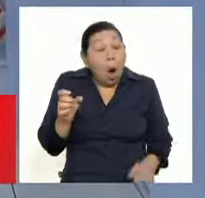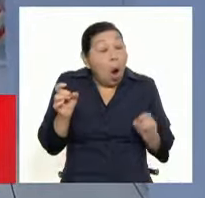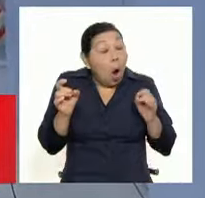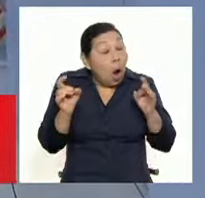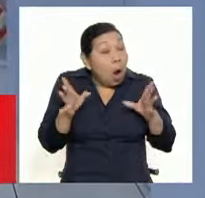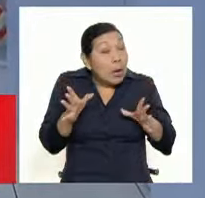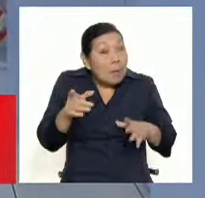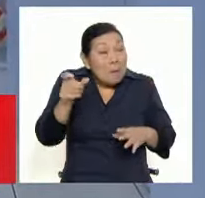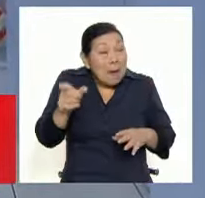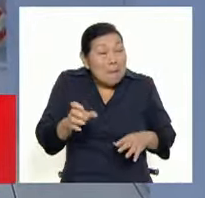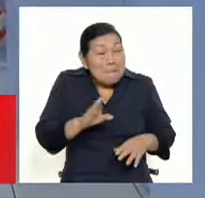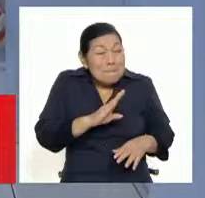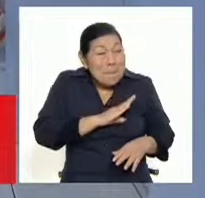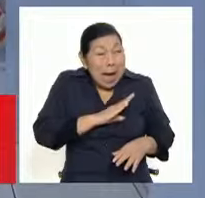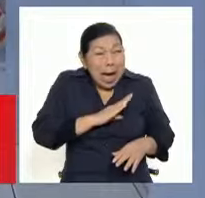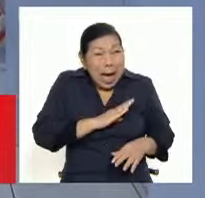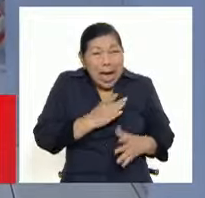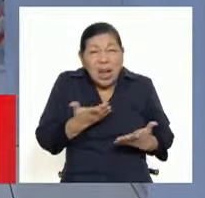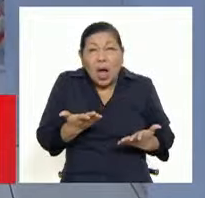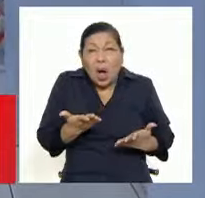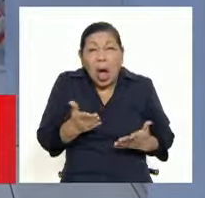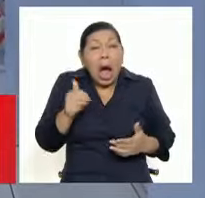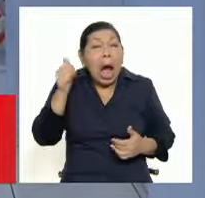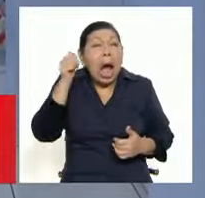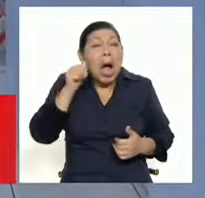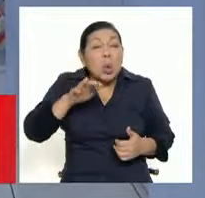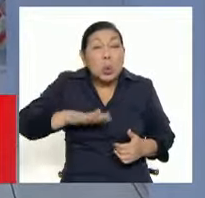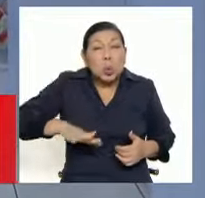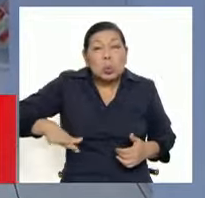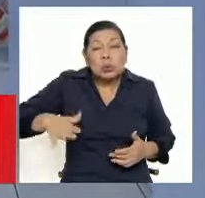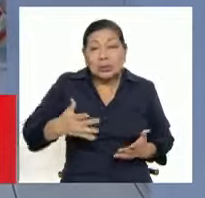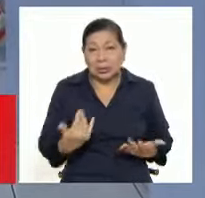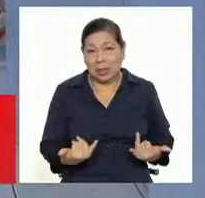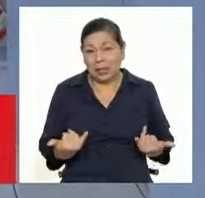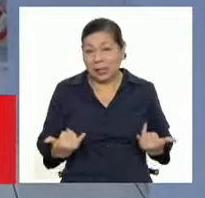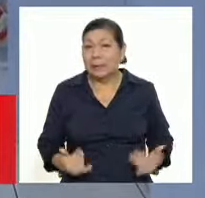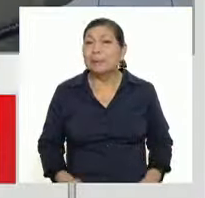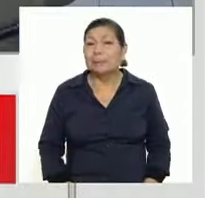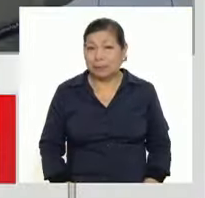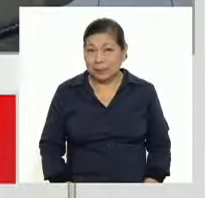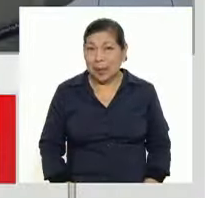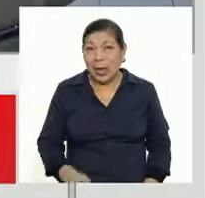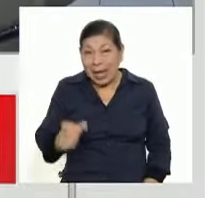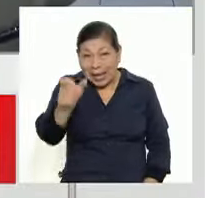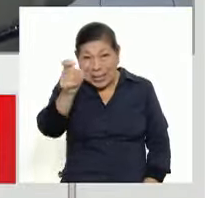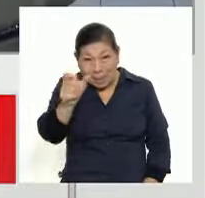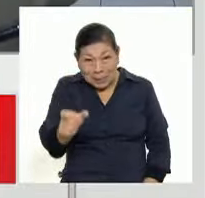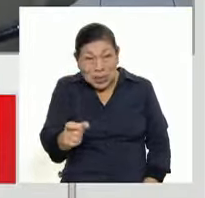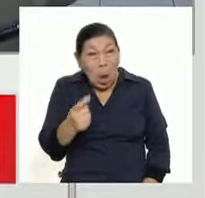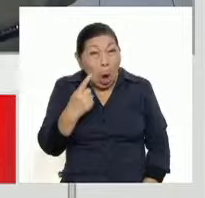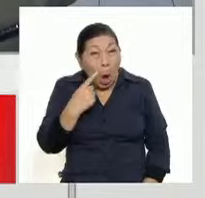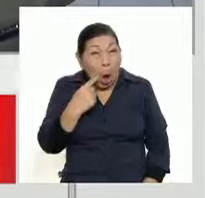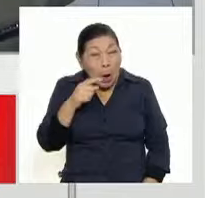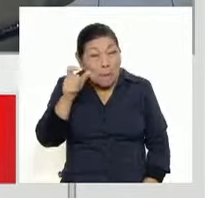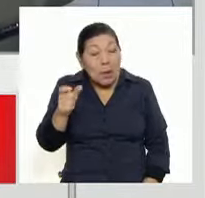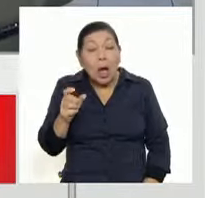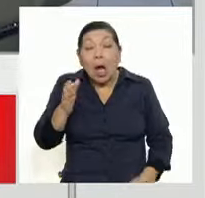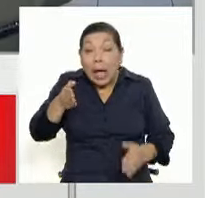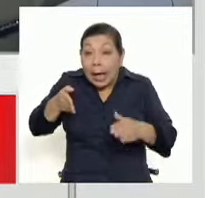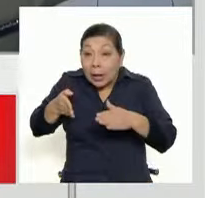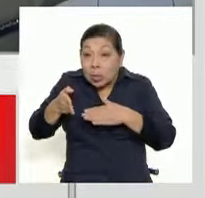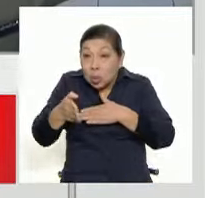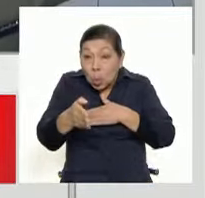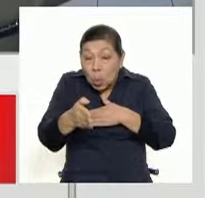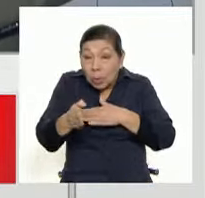los pasajeros de los buses en el distrito del Agustino, lugar donde nos encontramos, sino que este personaje asalta,